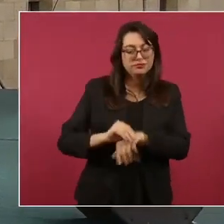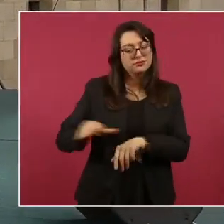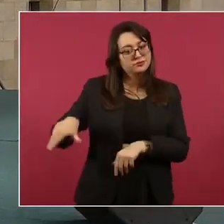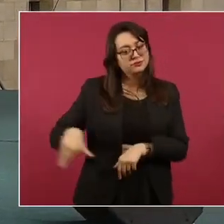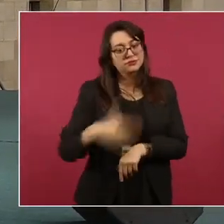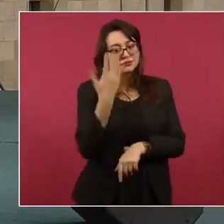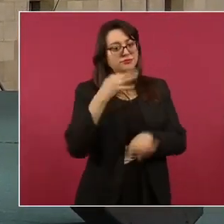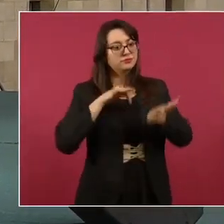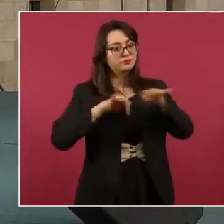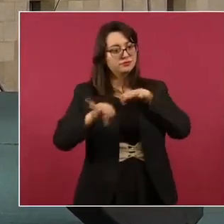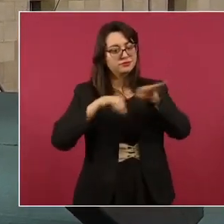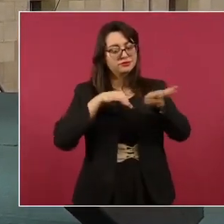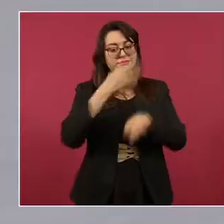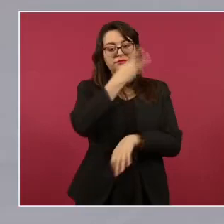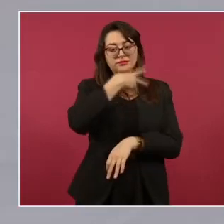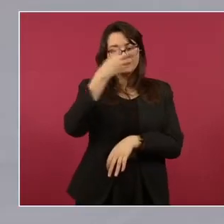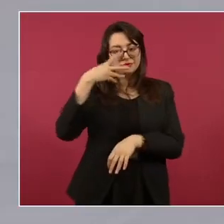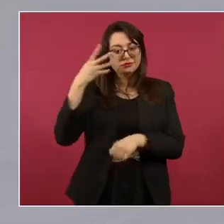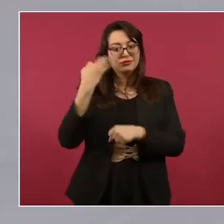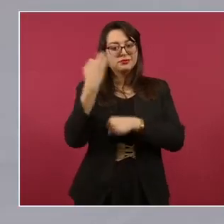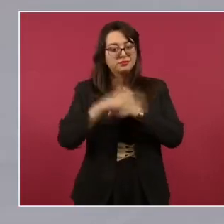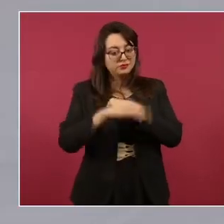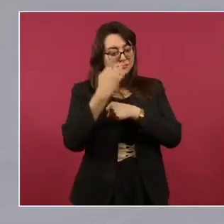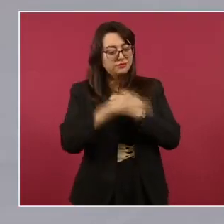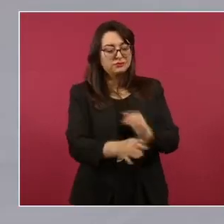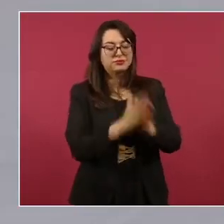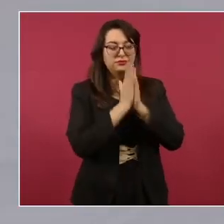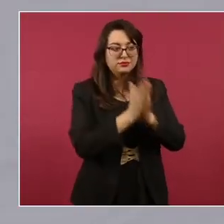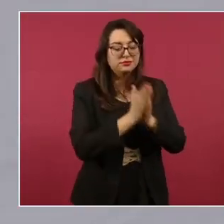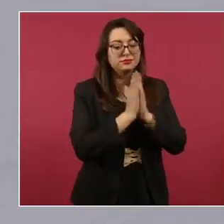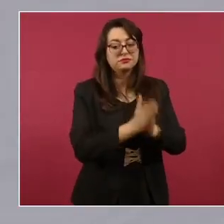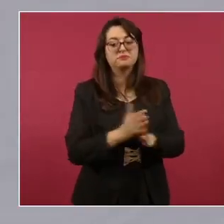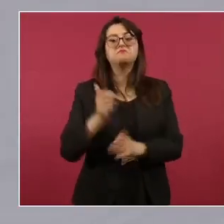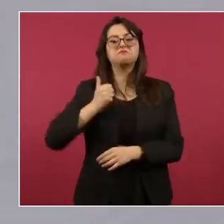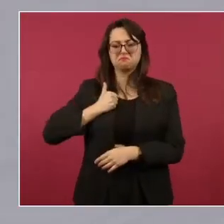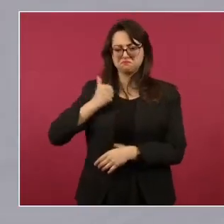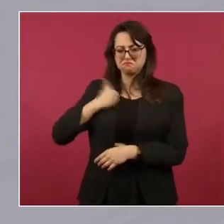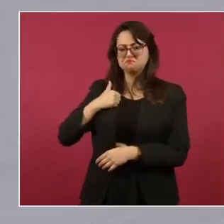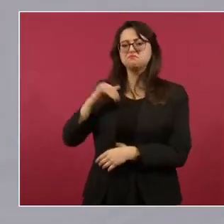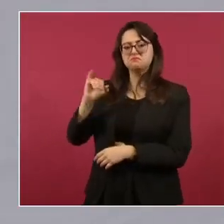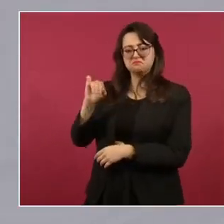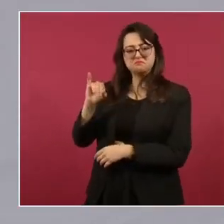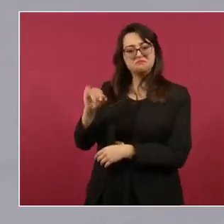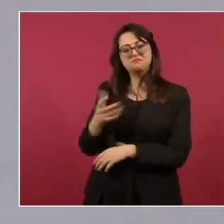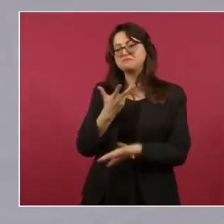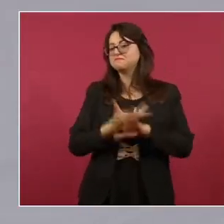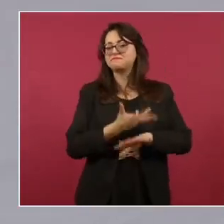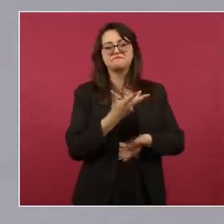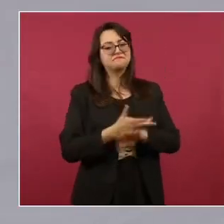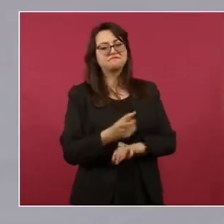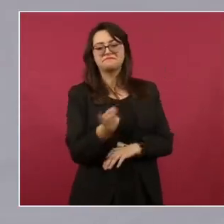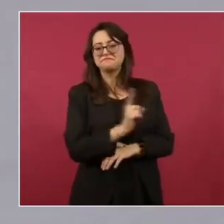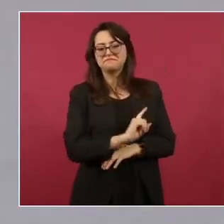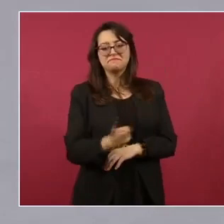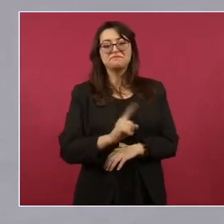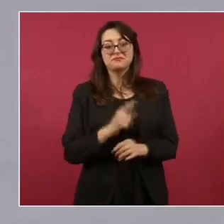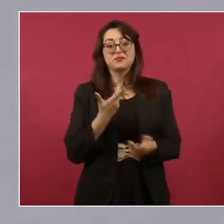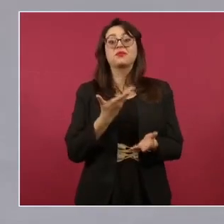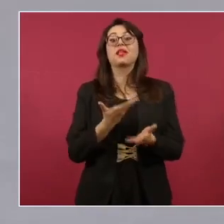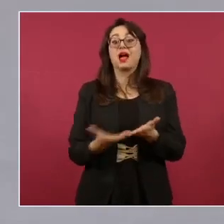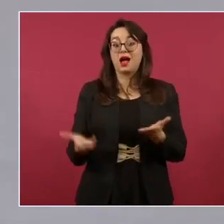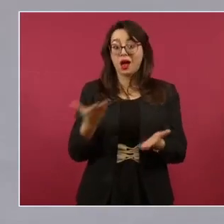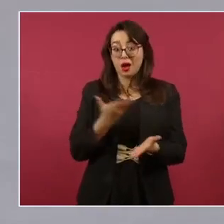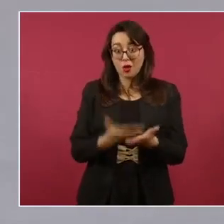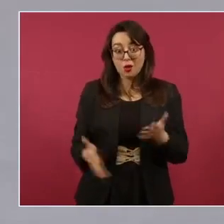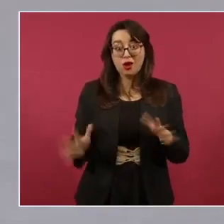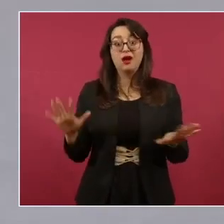Ya Canadá lo hacía y Estados Unidos no aceptaba. Ahora, con el